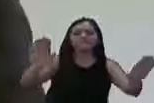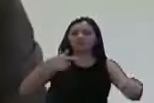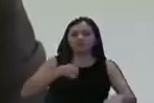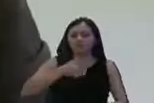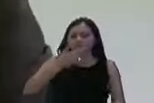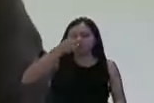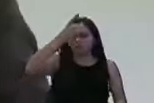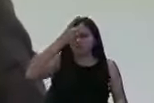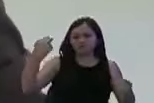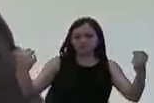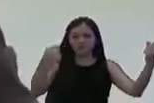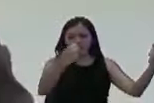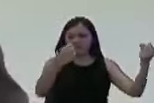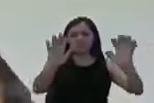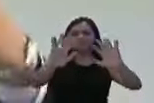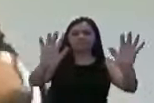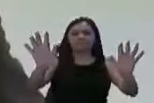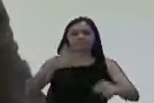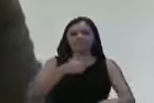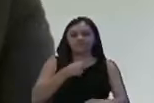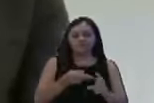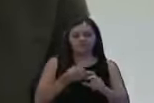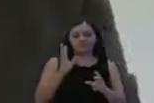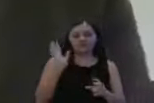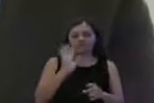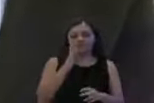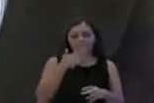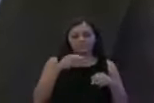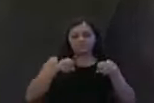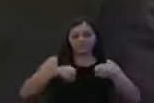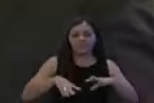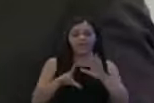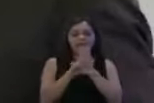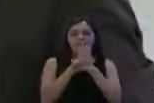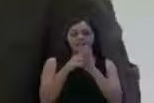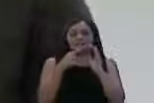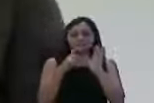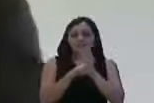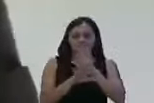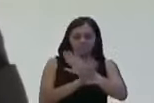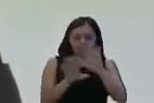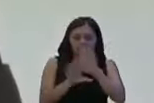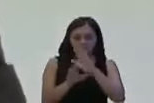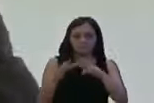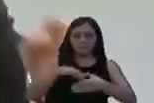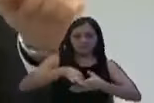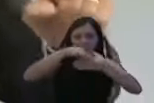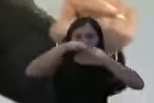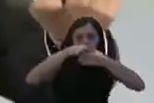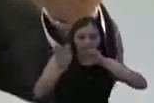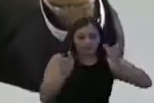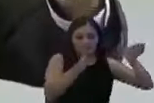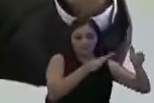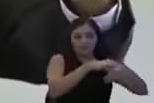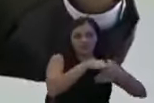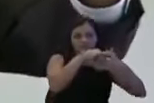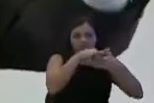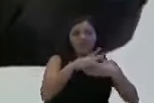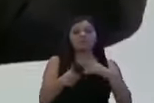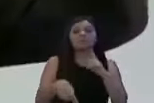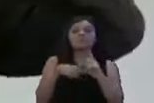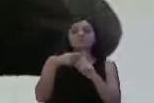temporalmente esos dos proyectos de ley más aún cuando estamos en la víspera de la visita del santo padre eso también era parte de su